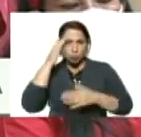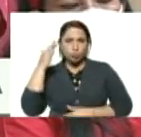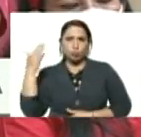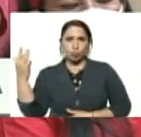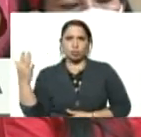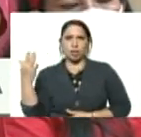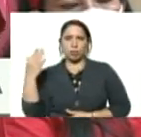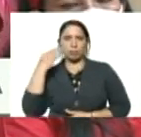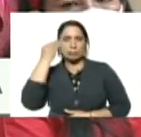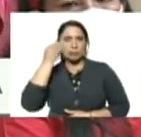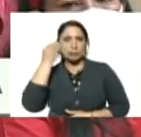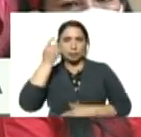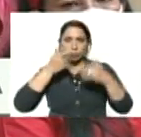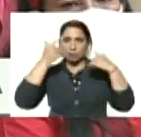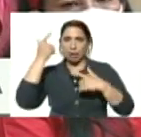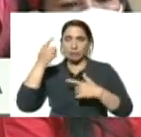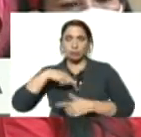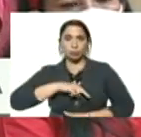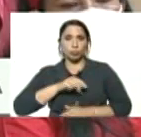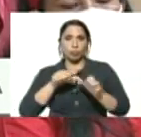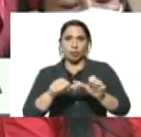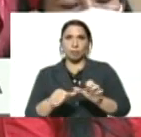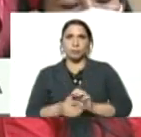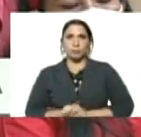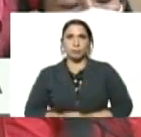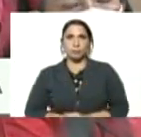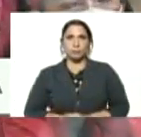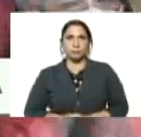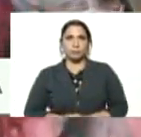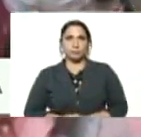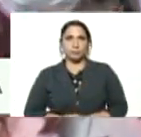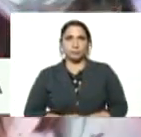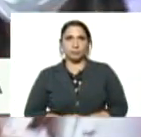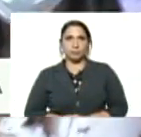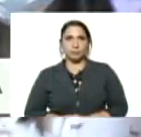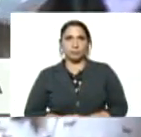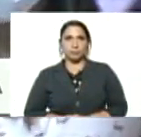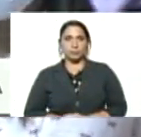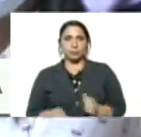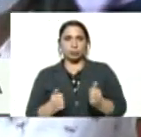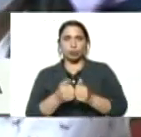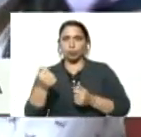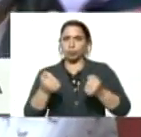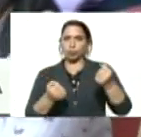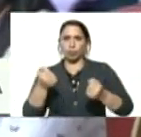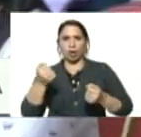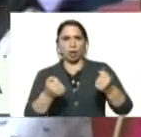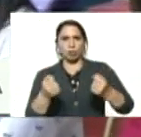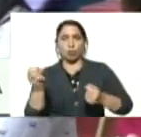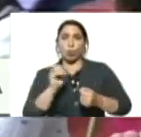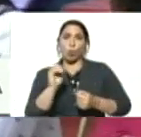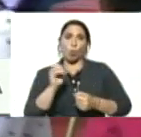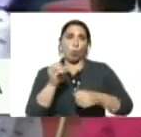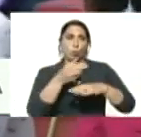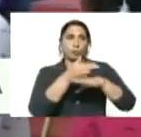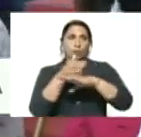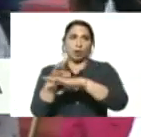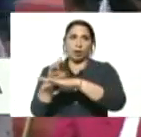2 veces. Que nos quedamos con unos carros, unos tanques en un río,